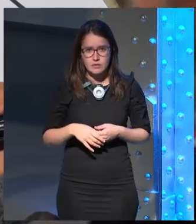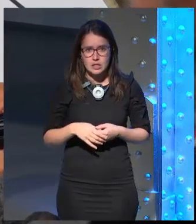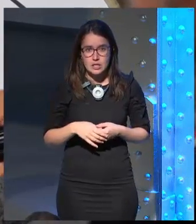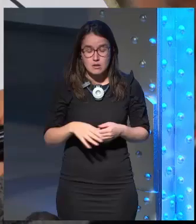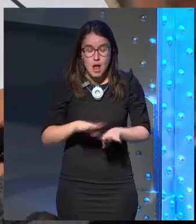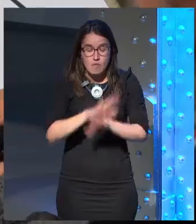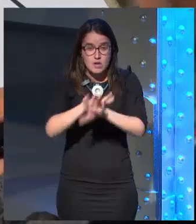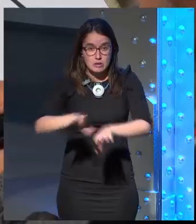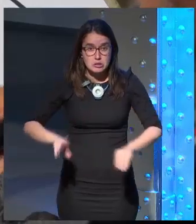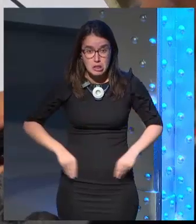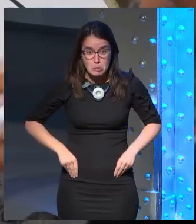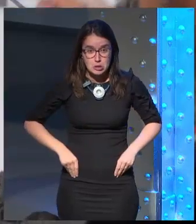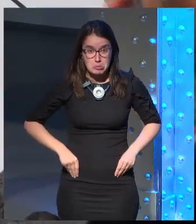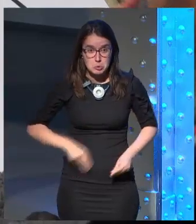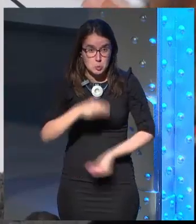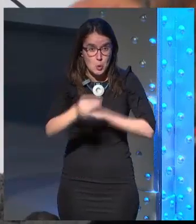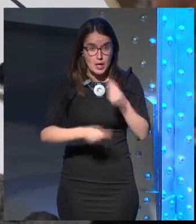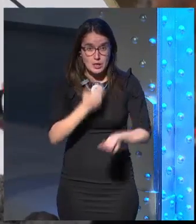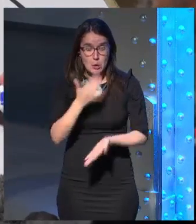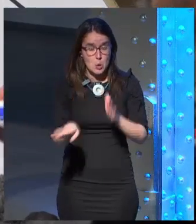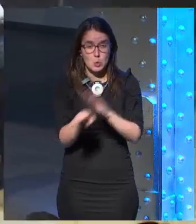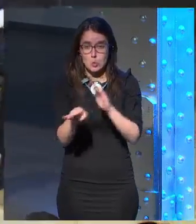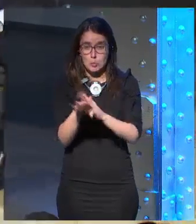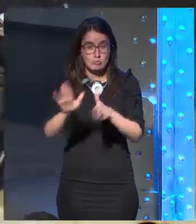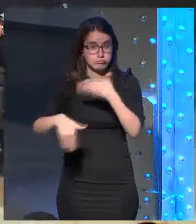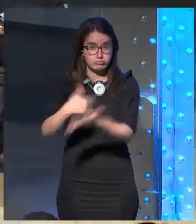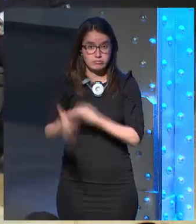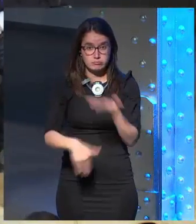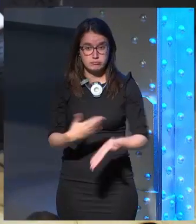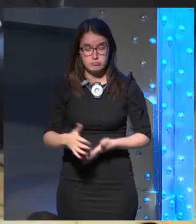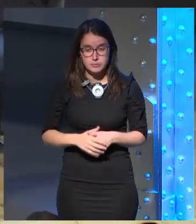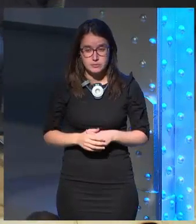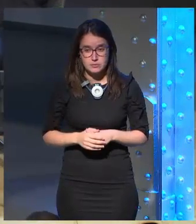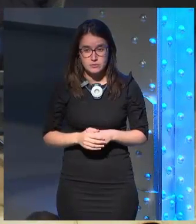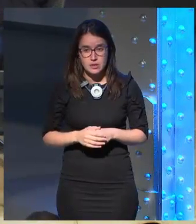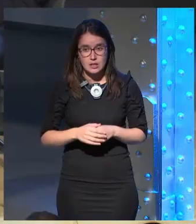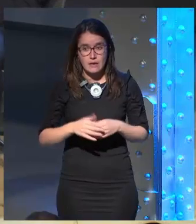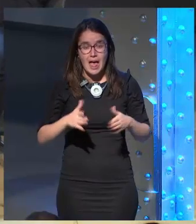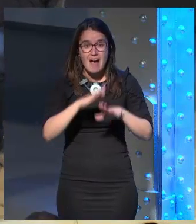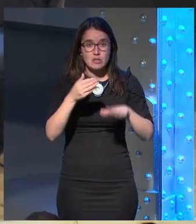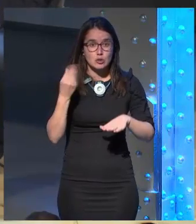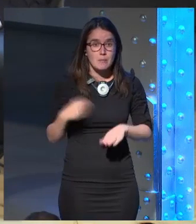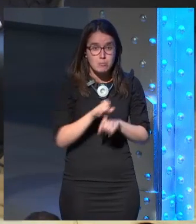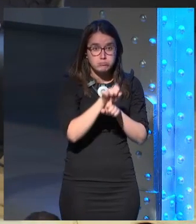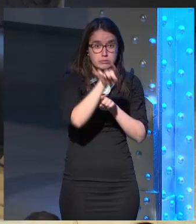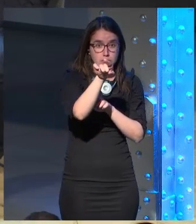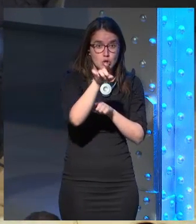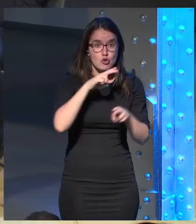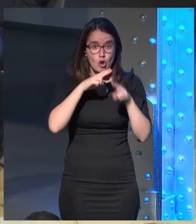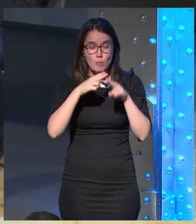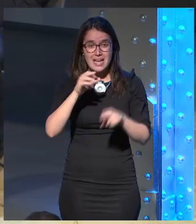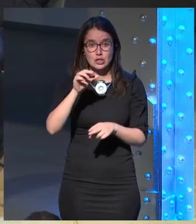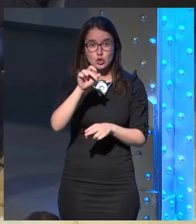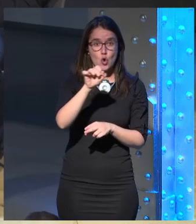se aceptan, se decide hacer algo y continuar. Adelante. Hacia la Soyuz hay, sin embargo, una sorpresa, algo que